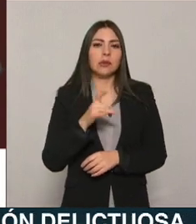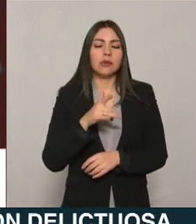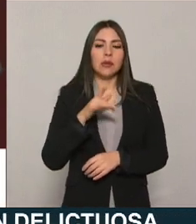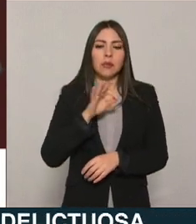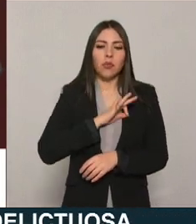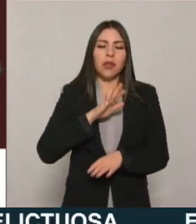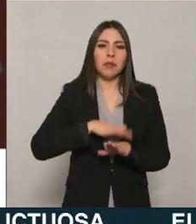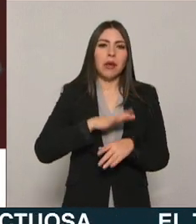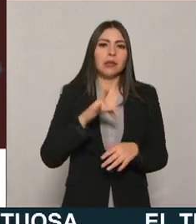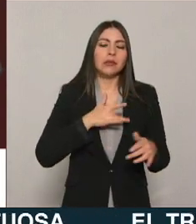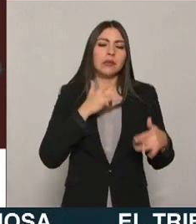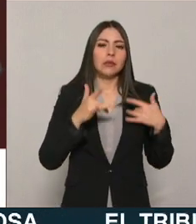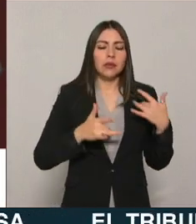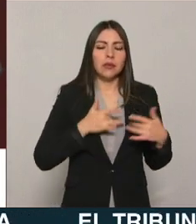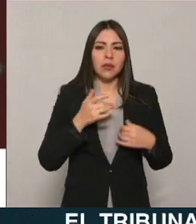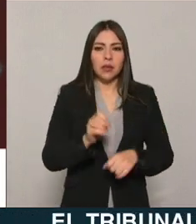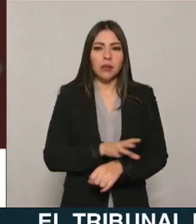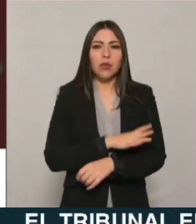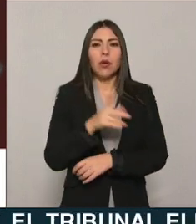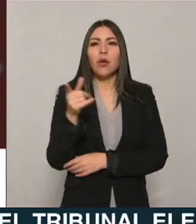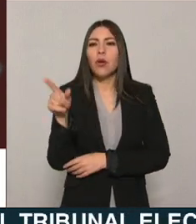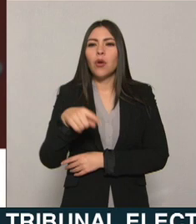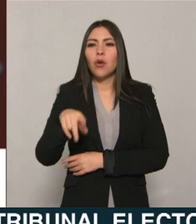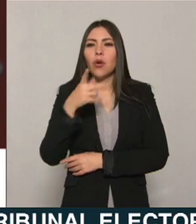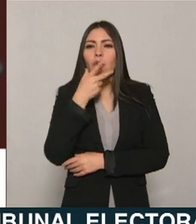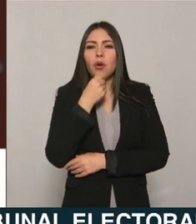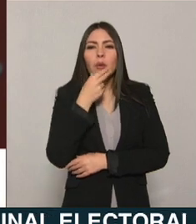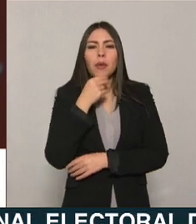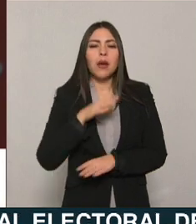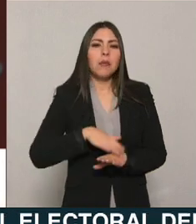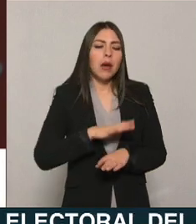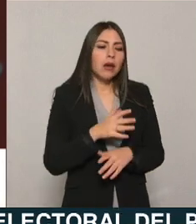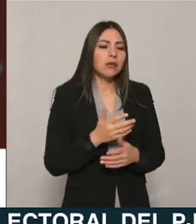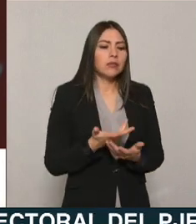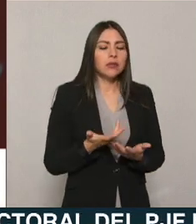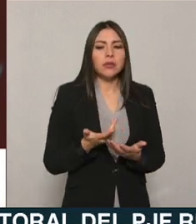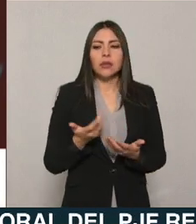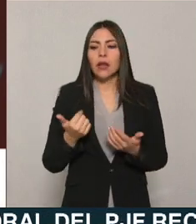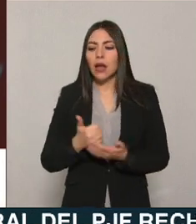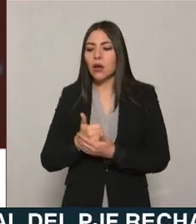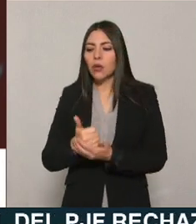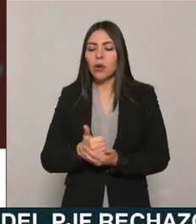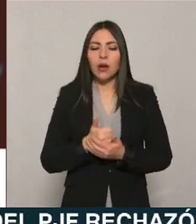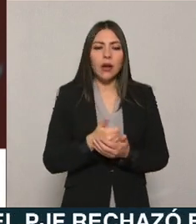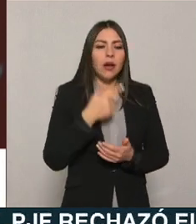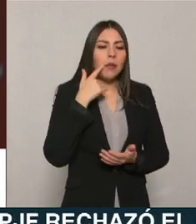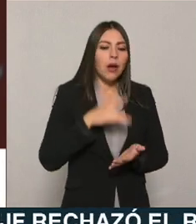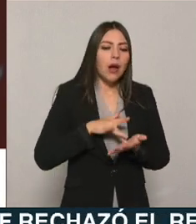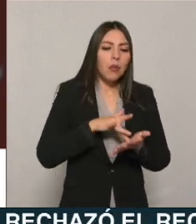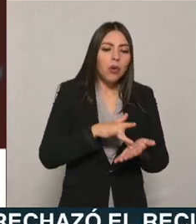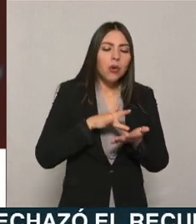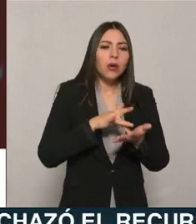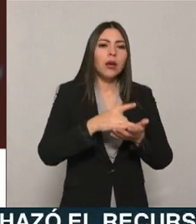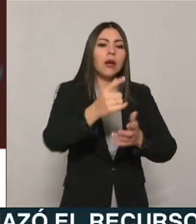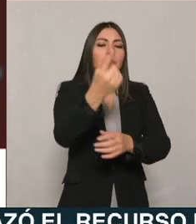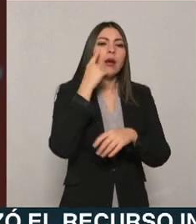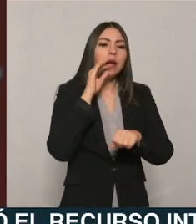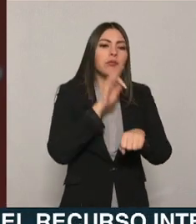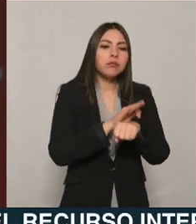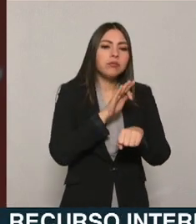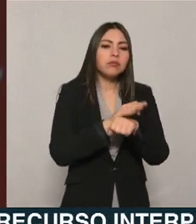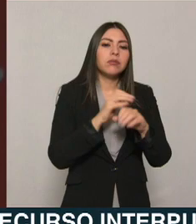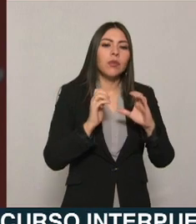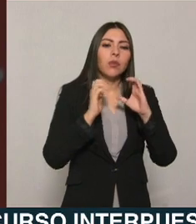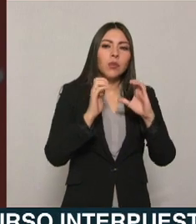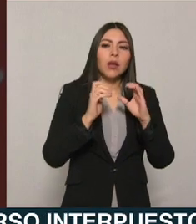duelo masculino se vuelve, digamos, más operativo, es decir, más hacia fortalecer, más hacia cuidar, más hacia proteger,